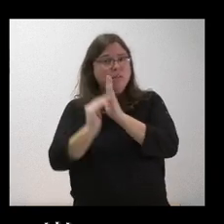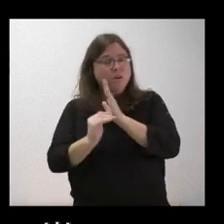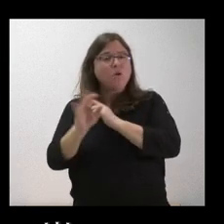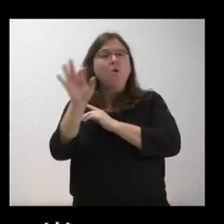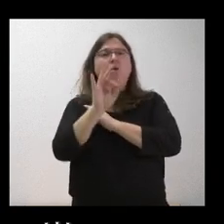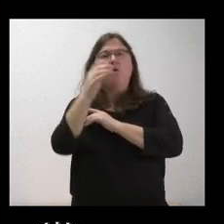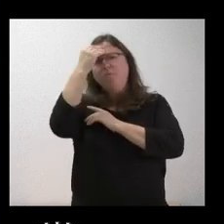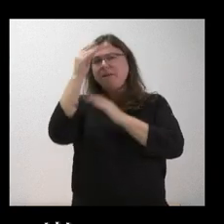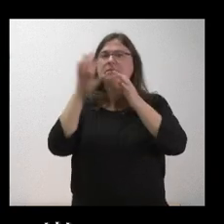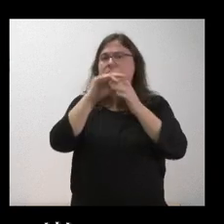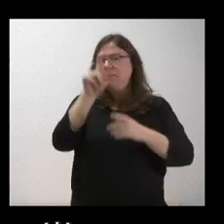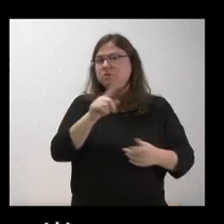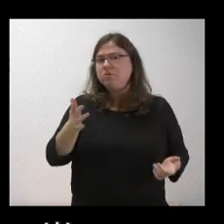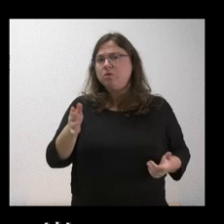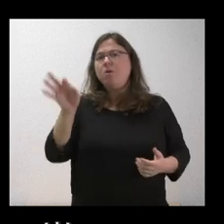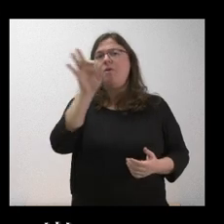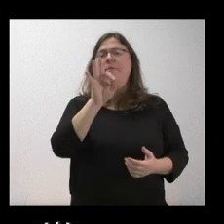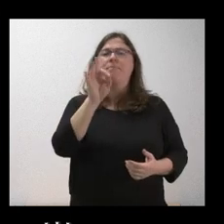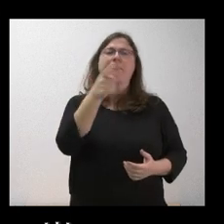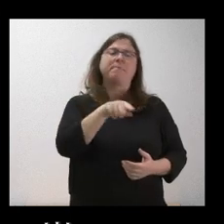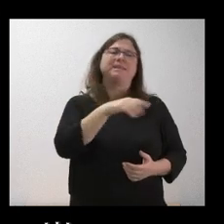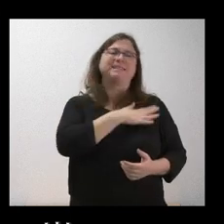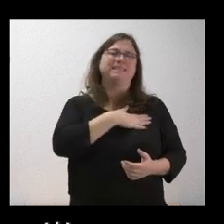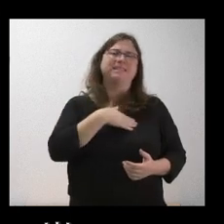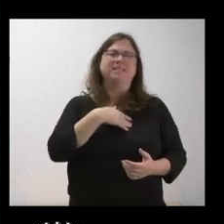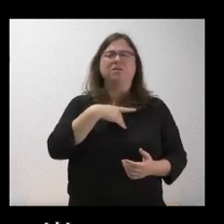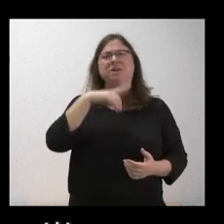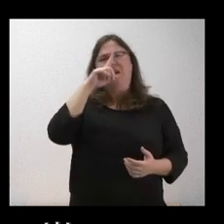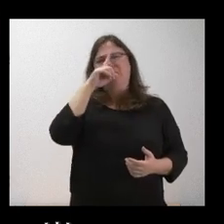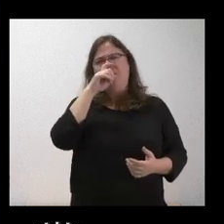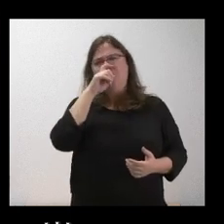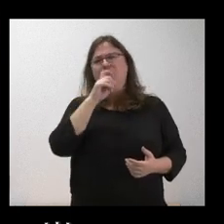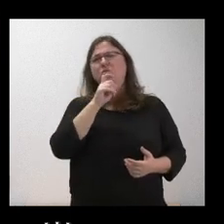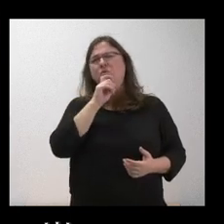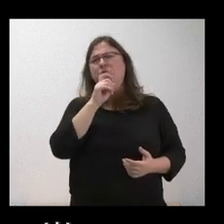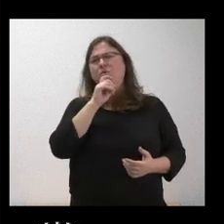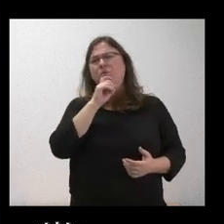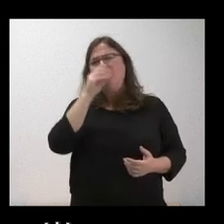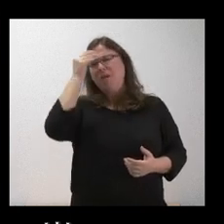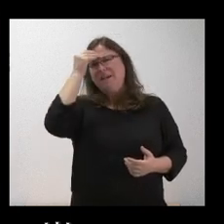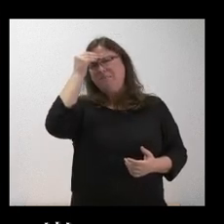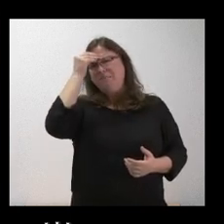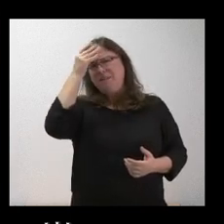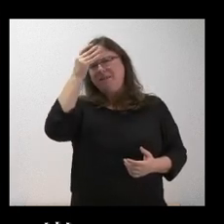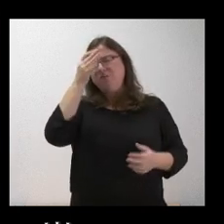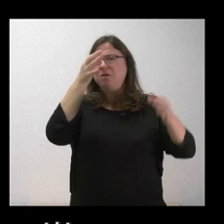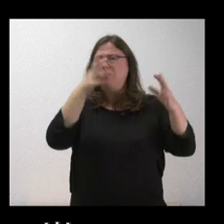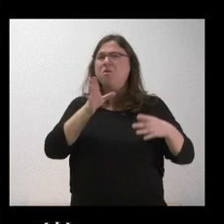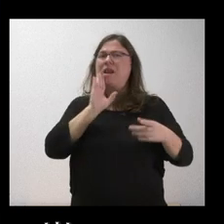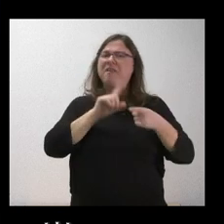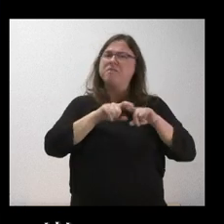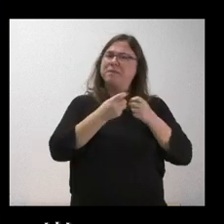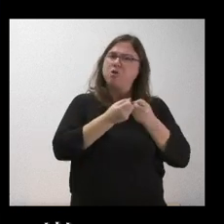vinculan ustedes y también me gustaría que que nos recordara cómo queda eh entiendo que queda igual lo que aprobaron para las familias